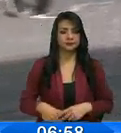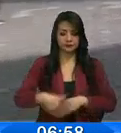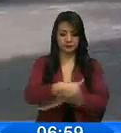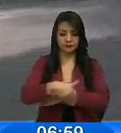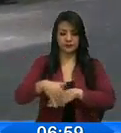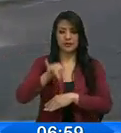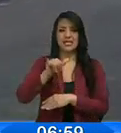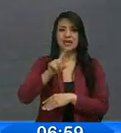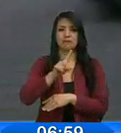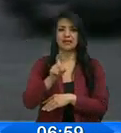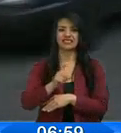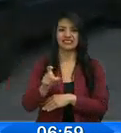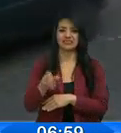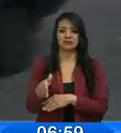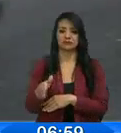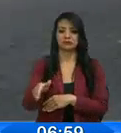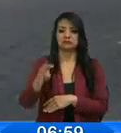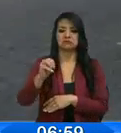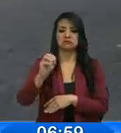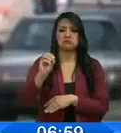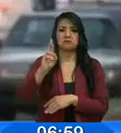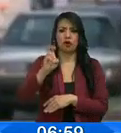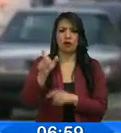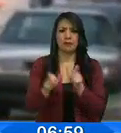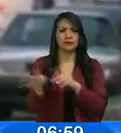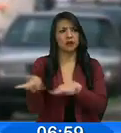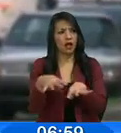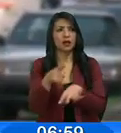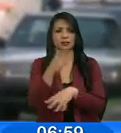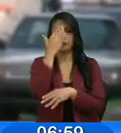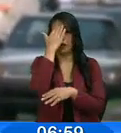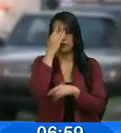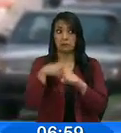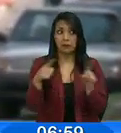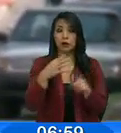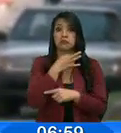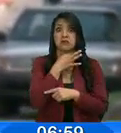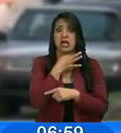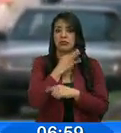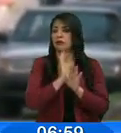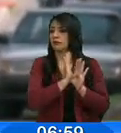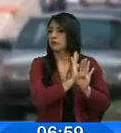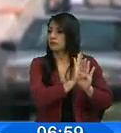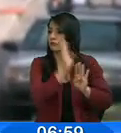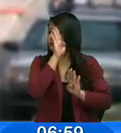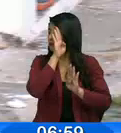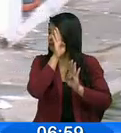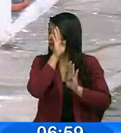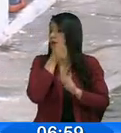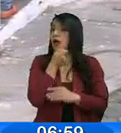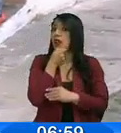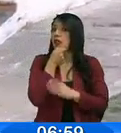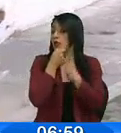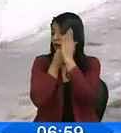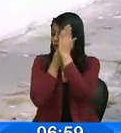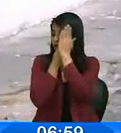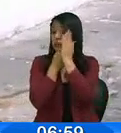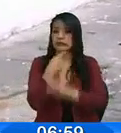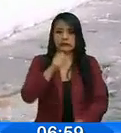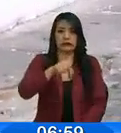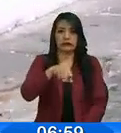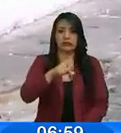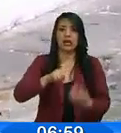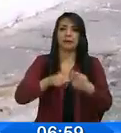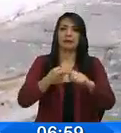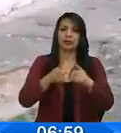Miguel Yepes y Eduardo Morley sabían lo que pasó. Por miedo a represalias, prefieren hablar sin identificarse. Relataron que los amigos